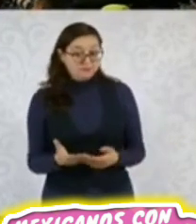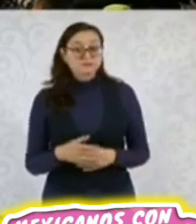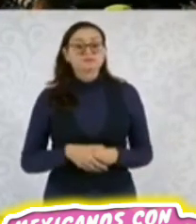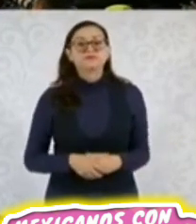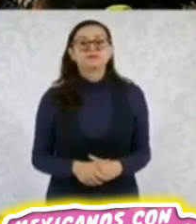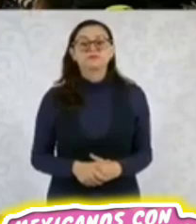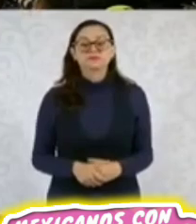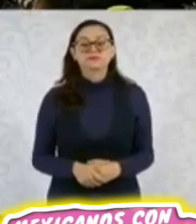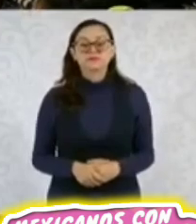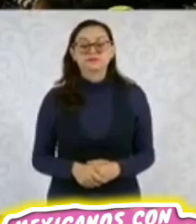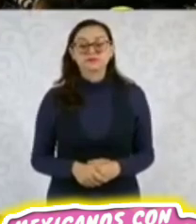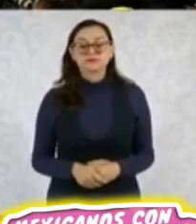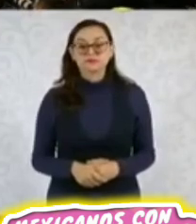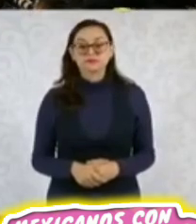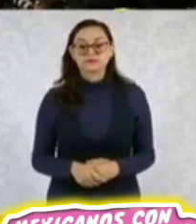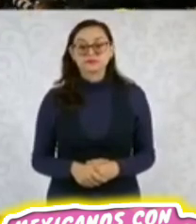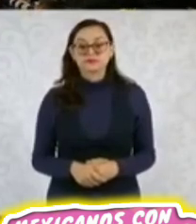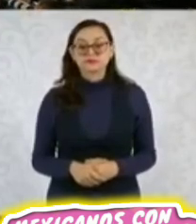Adelante.